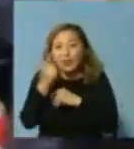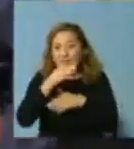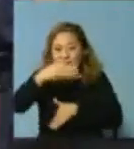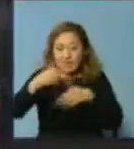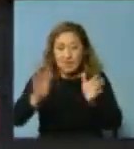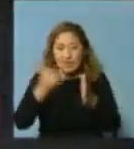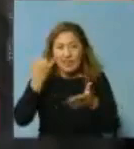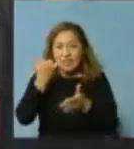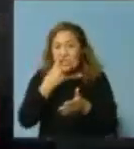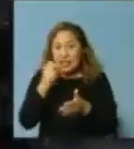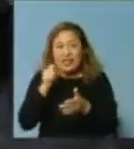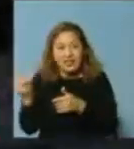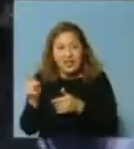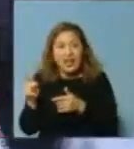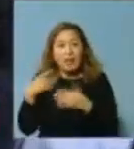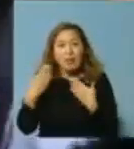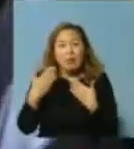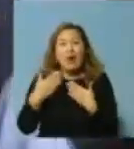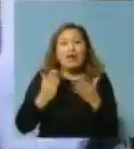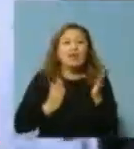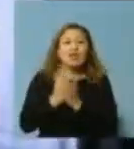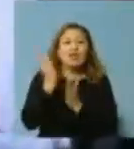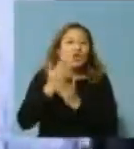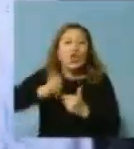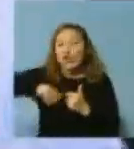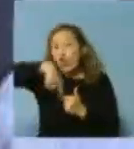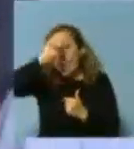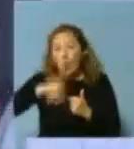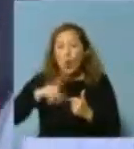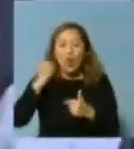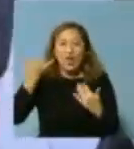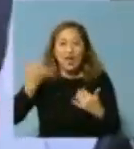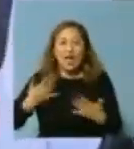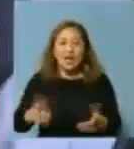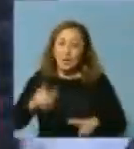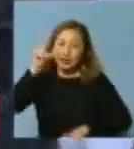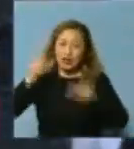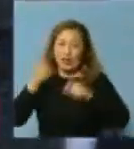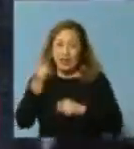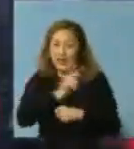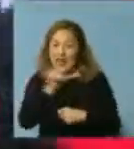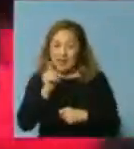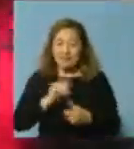baterías que quedan para entonces que usen 24 horas los pobladores.